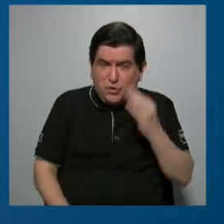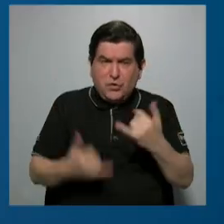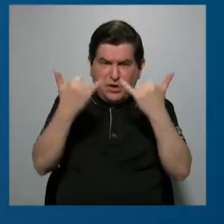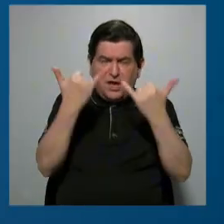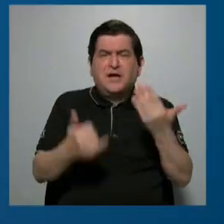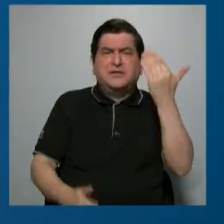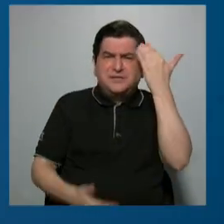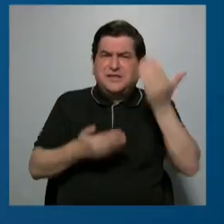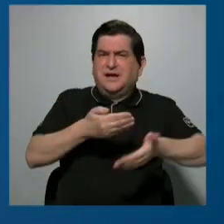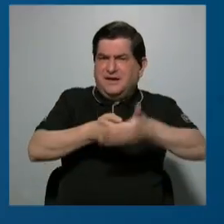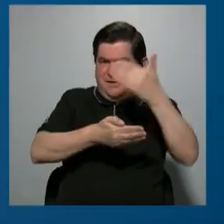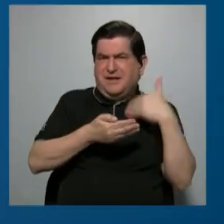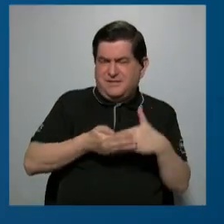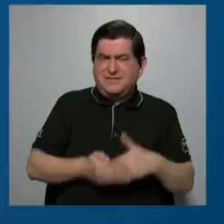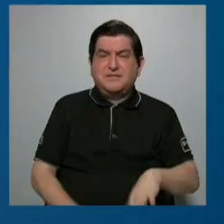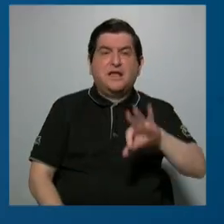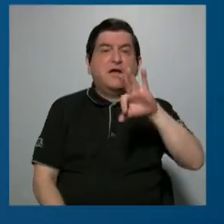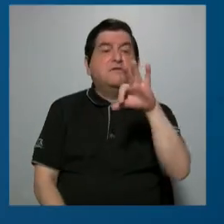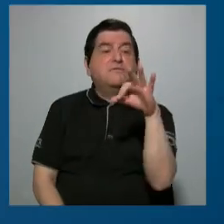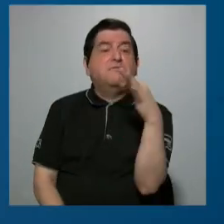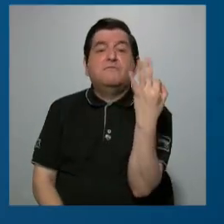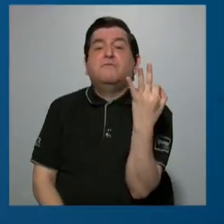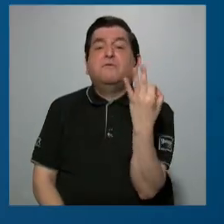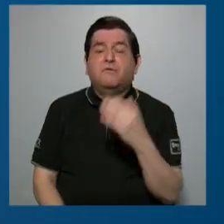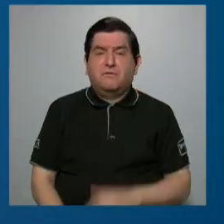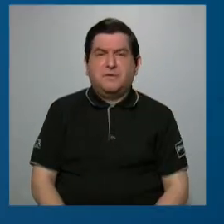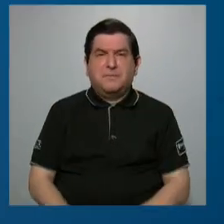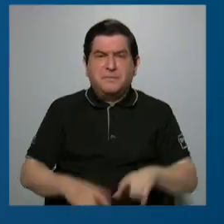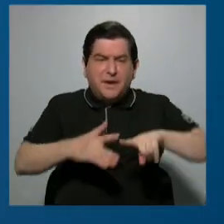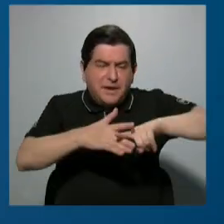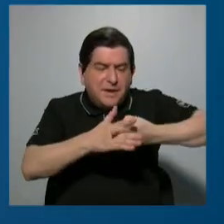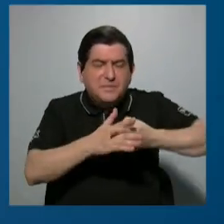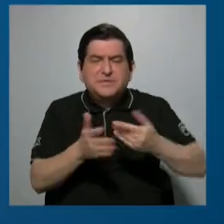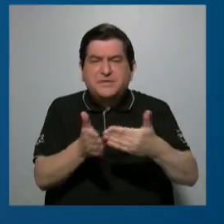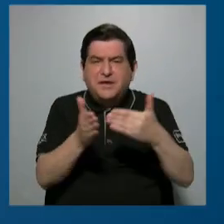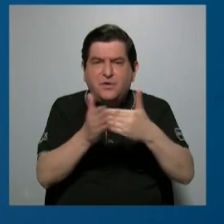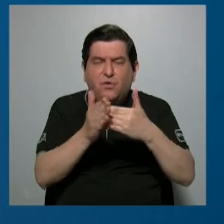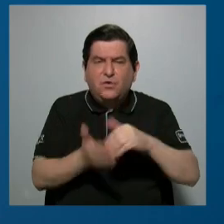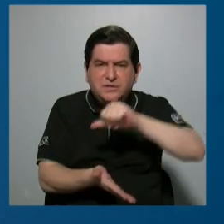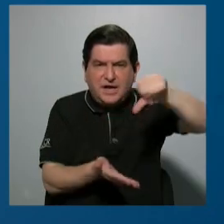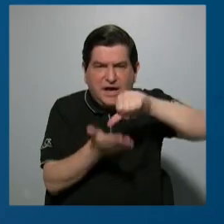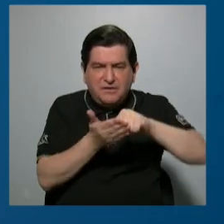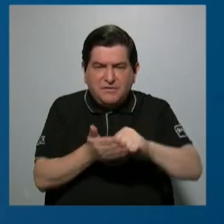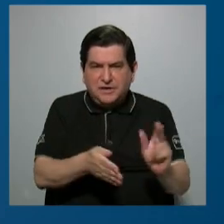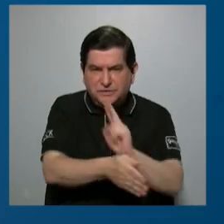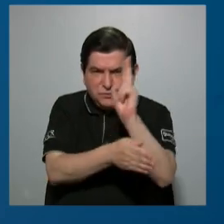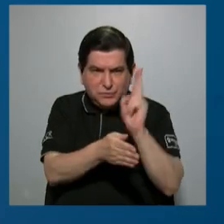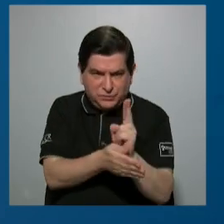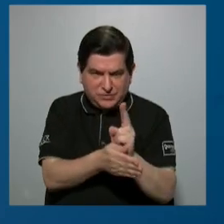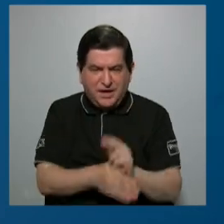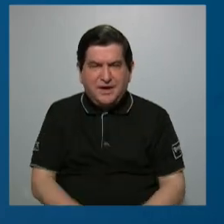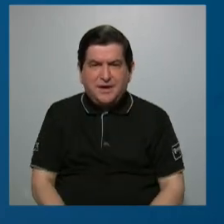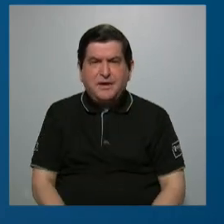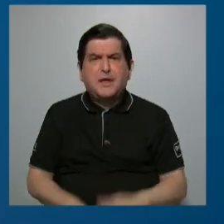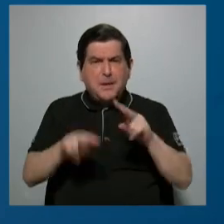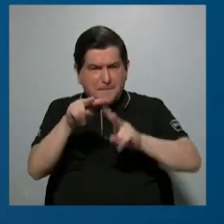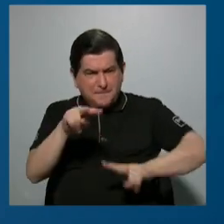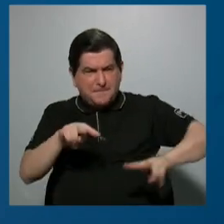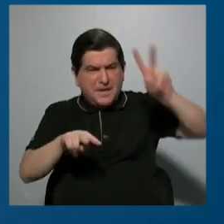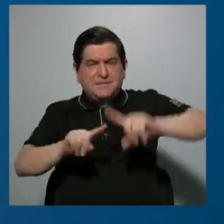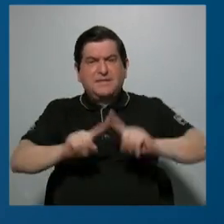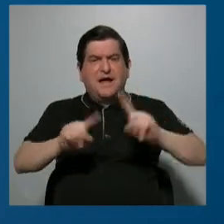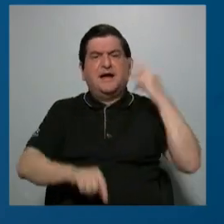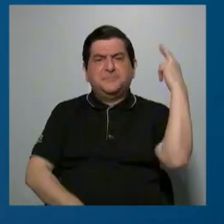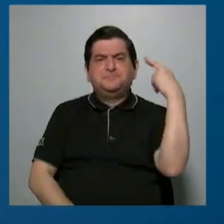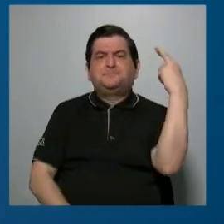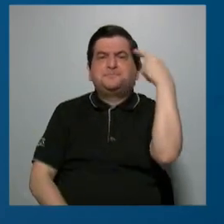hace mucho tiempo como una forma de comenzar a recuperar estos centros que son ventajosos por otras razones,